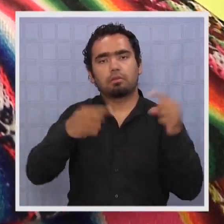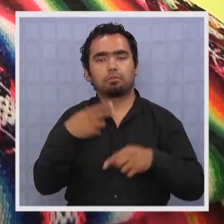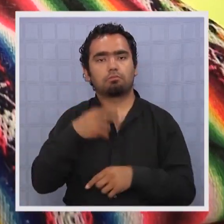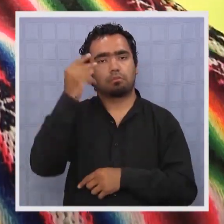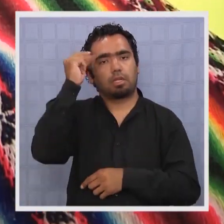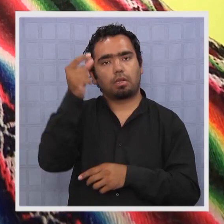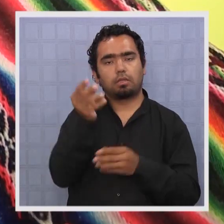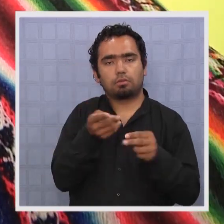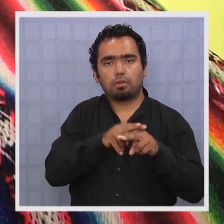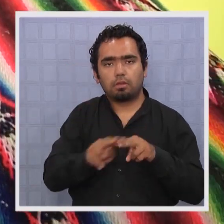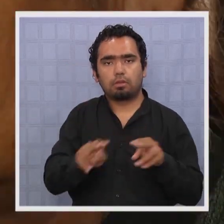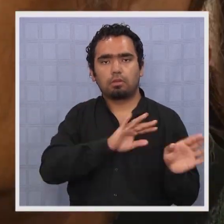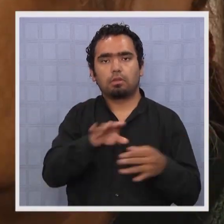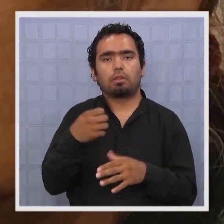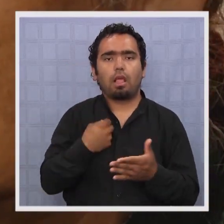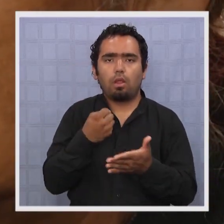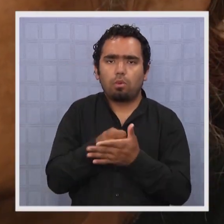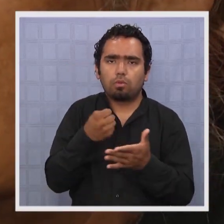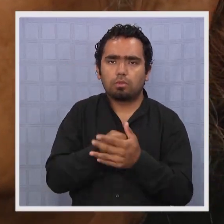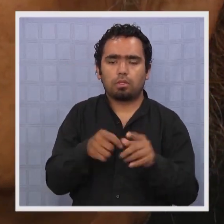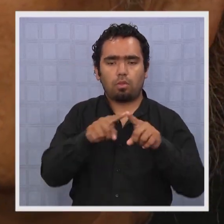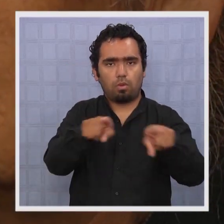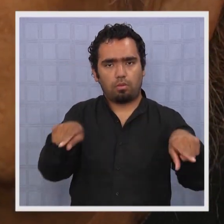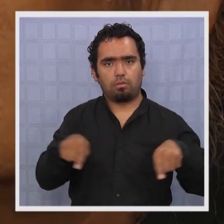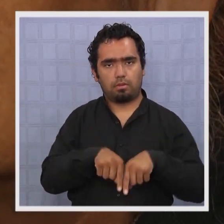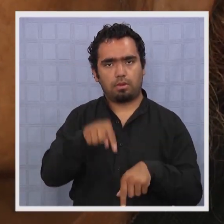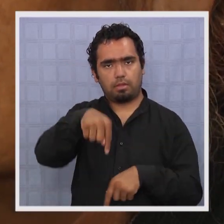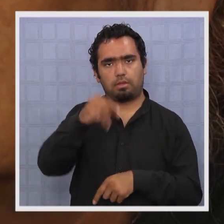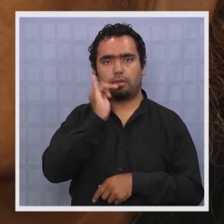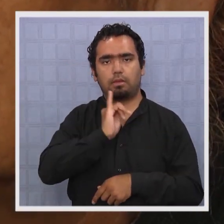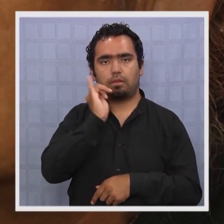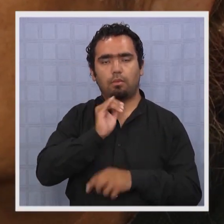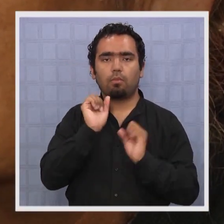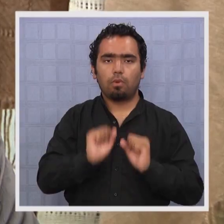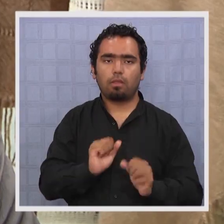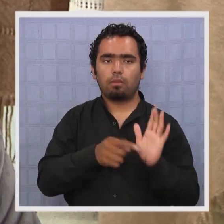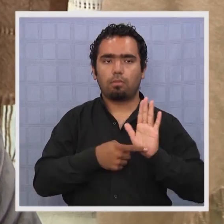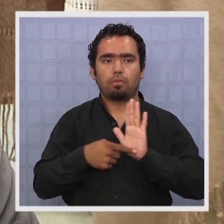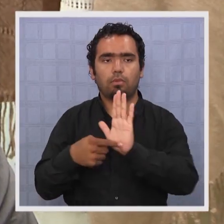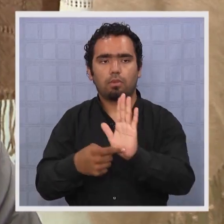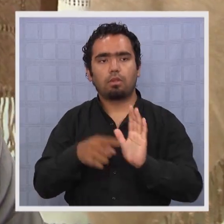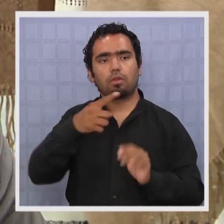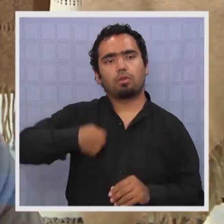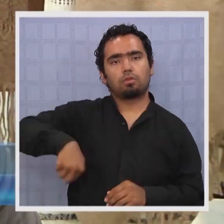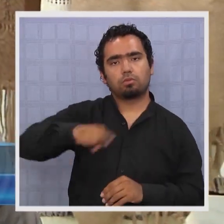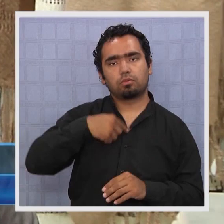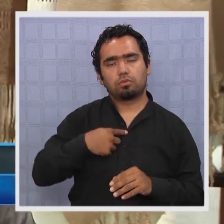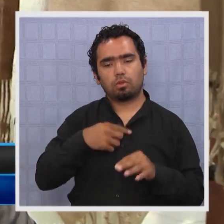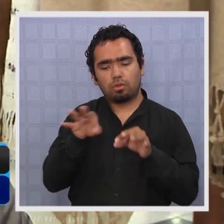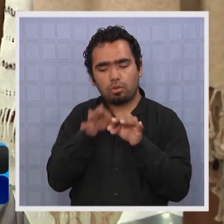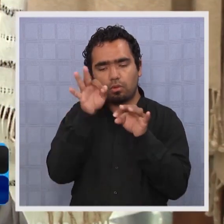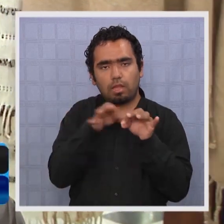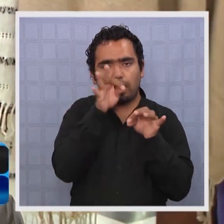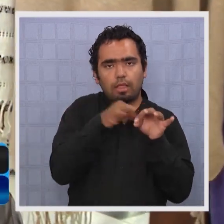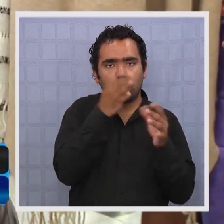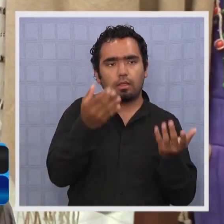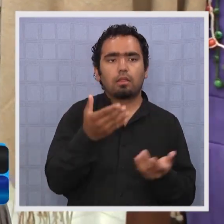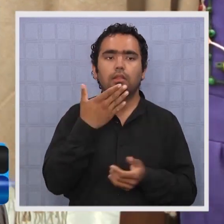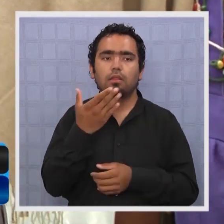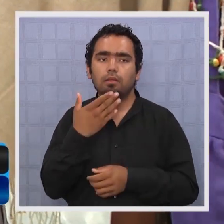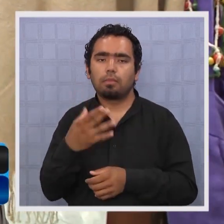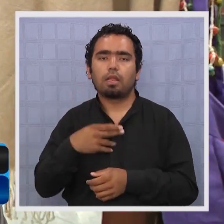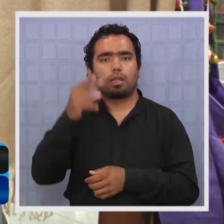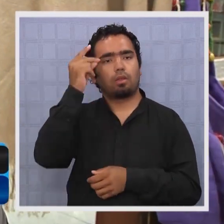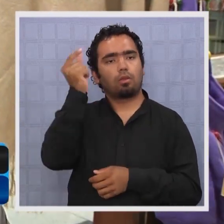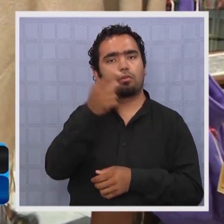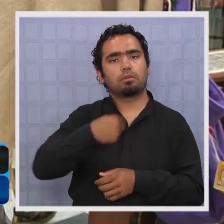Estamos luchando por un espacio acá en Iquique para poder mostrar nuestro tejido y poder mostrar las innovaciones